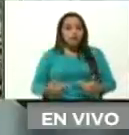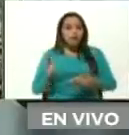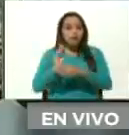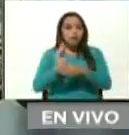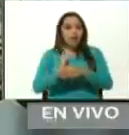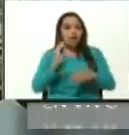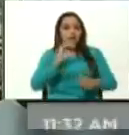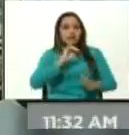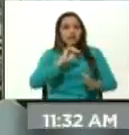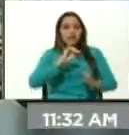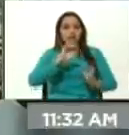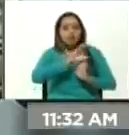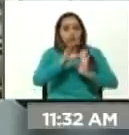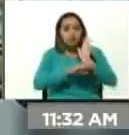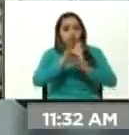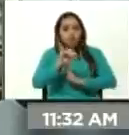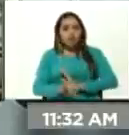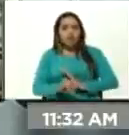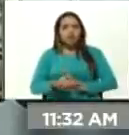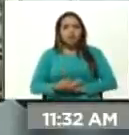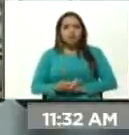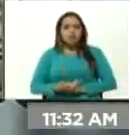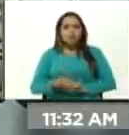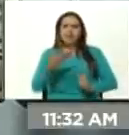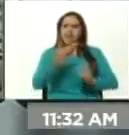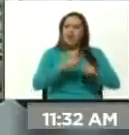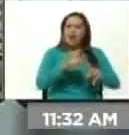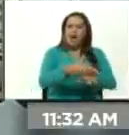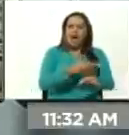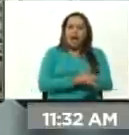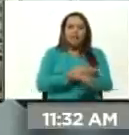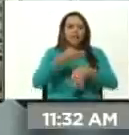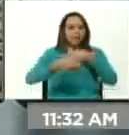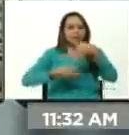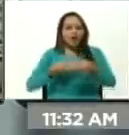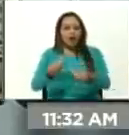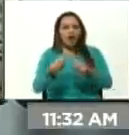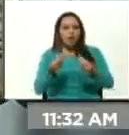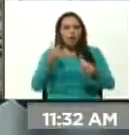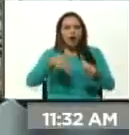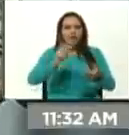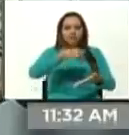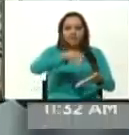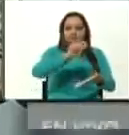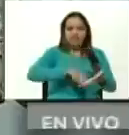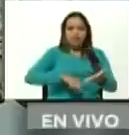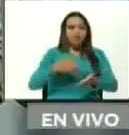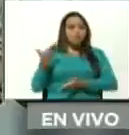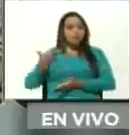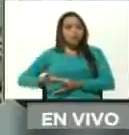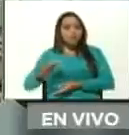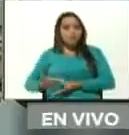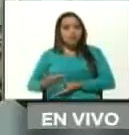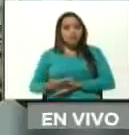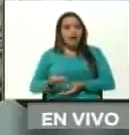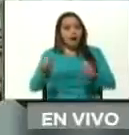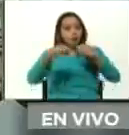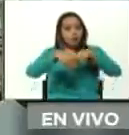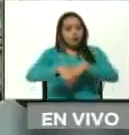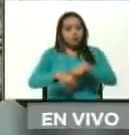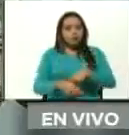Sin embargo, es bueno hacer pedagogía de lo que fue o de lo que ha sido la firma de este